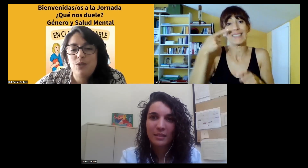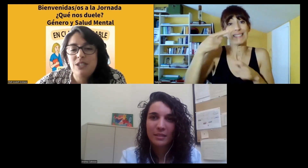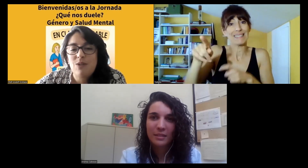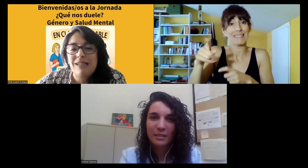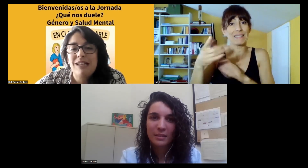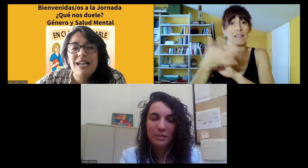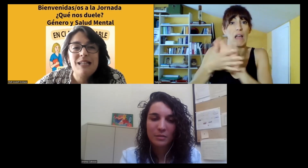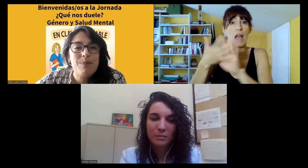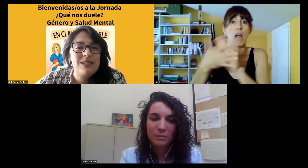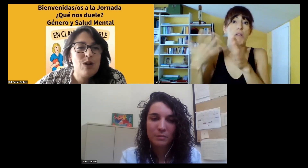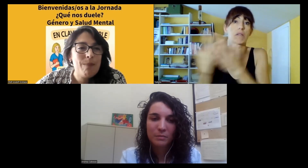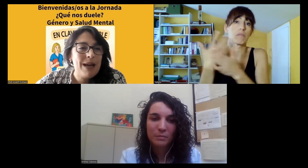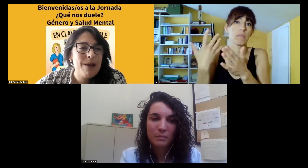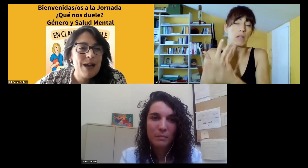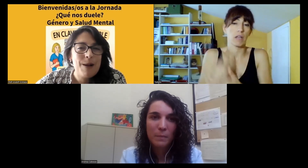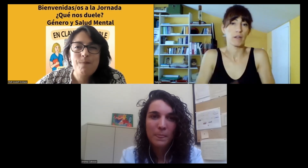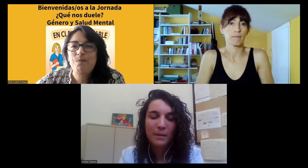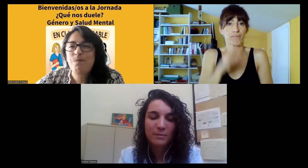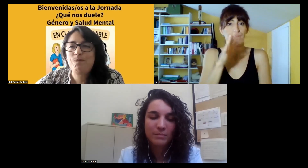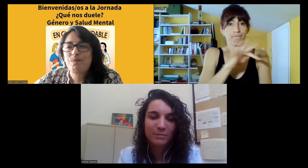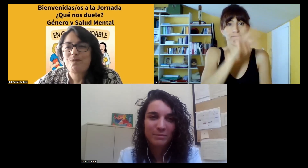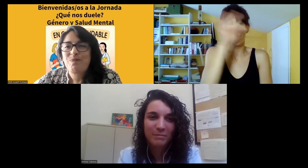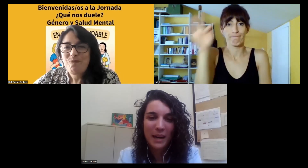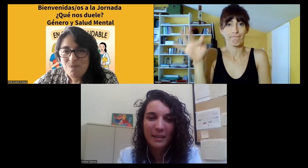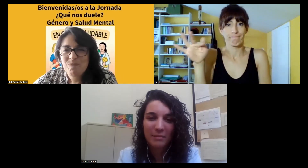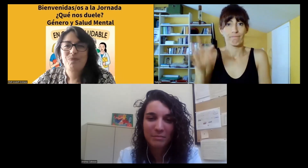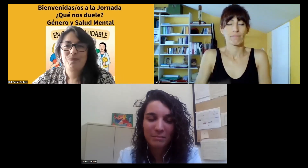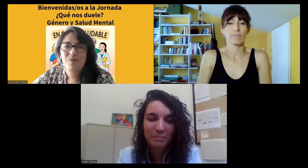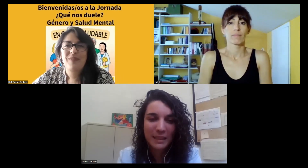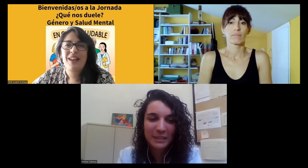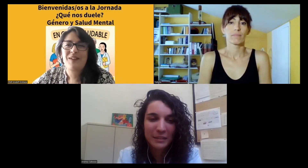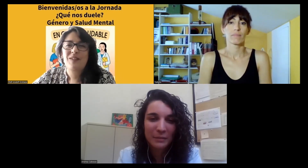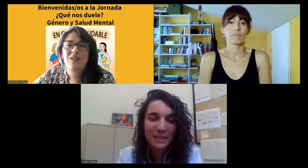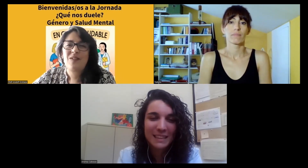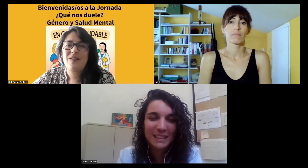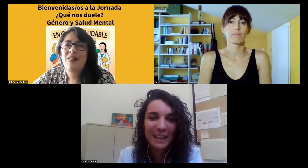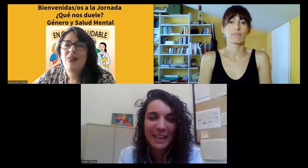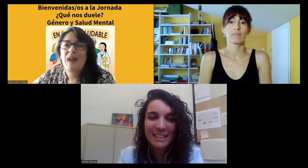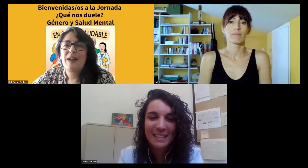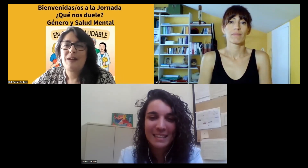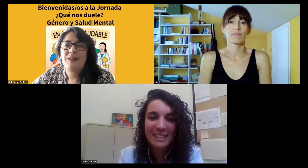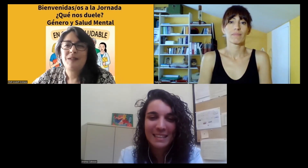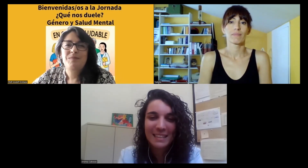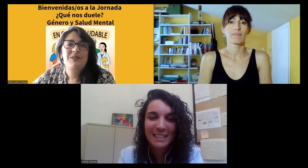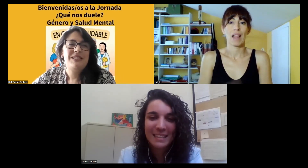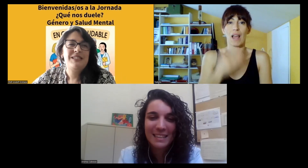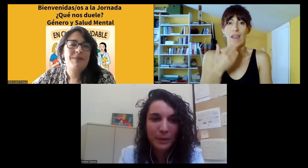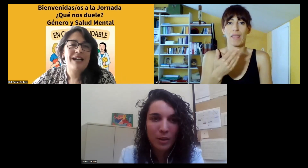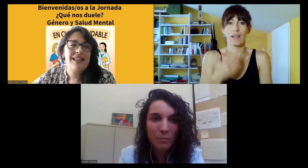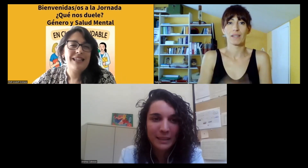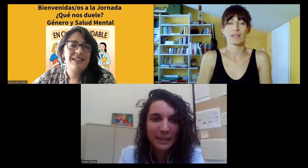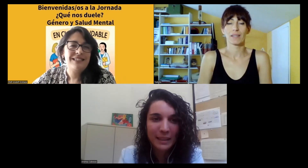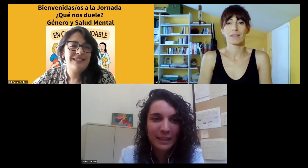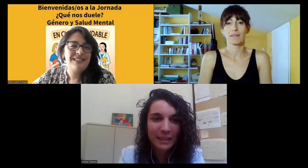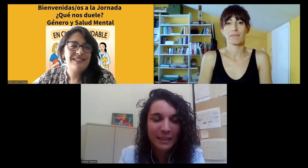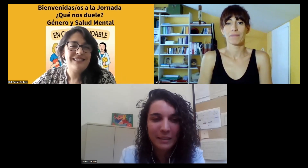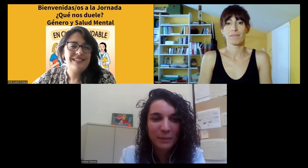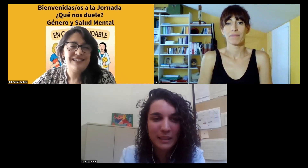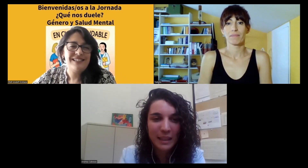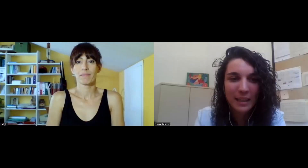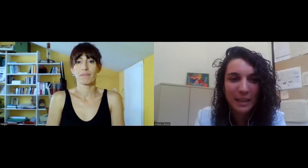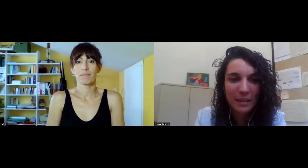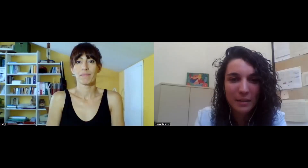sobre todo esto. Andrea, te paso la palabra. Vale, paso, muchas gracias. Muchísimas gracias. Voy a